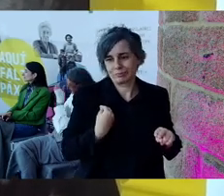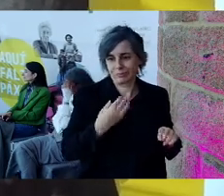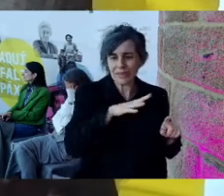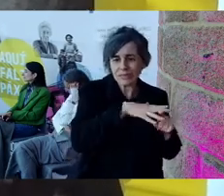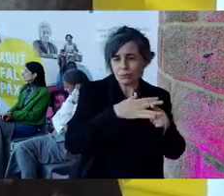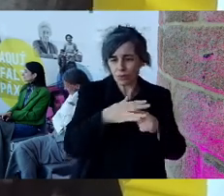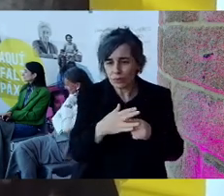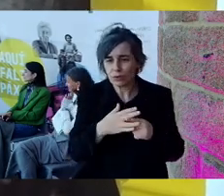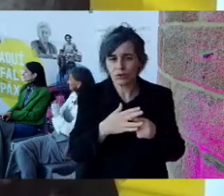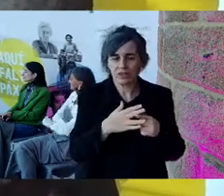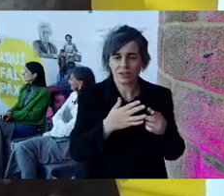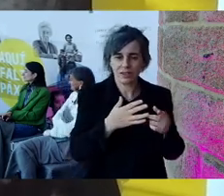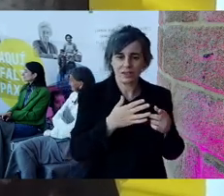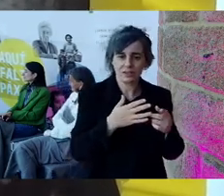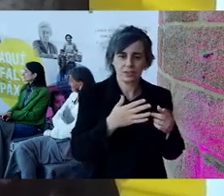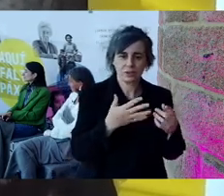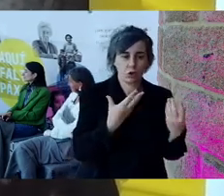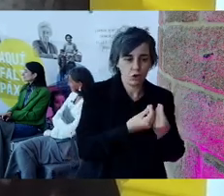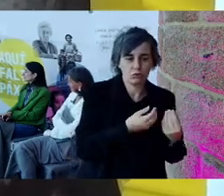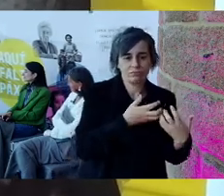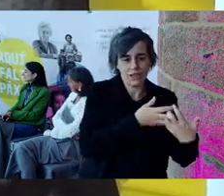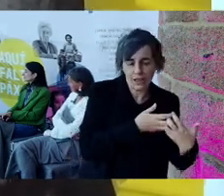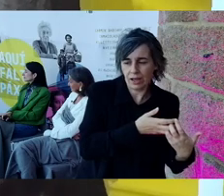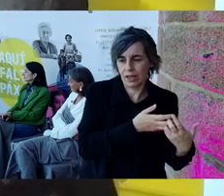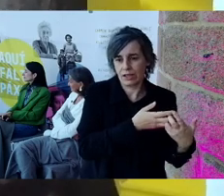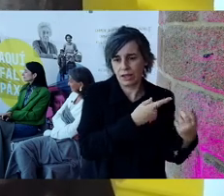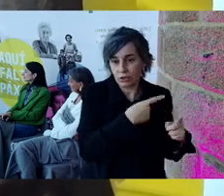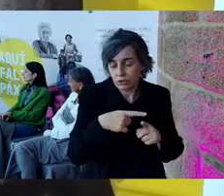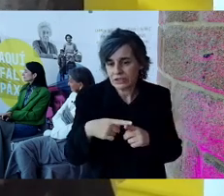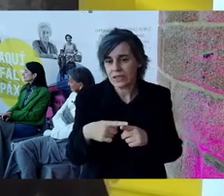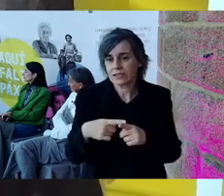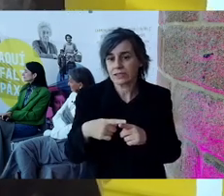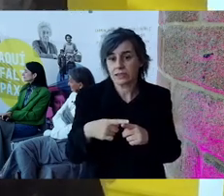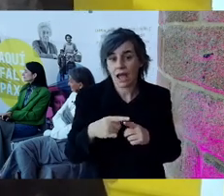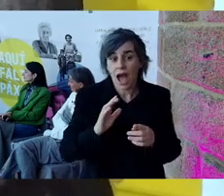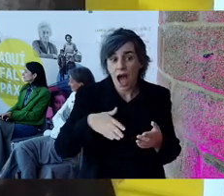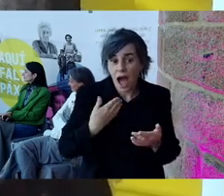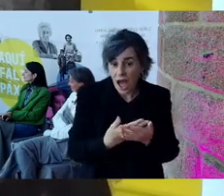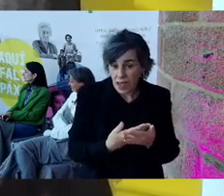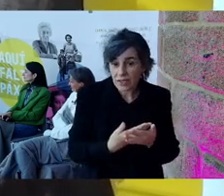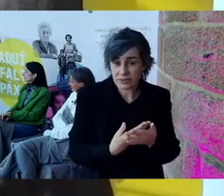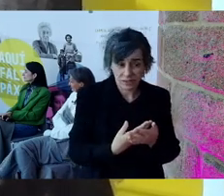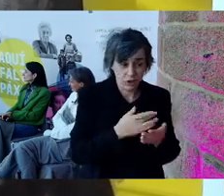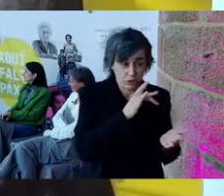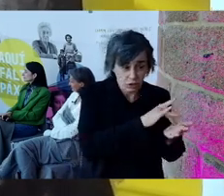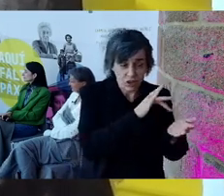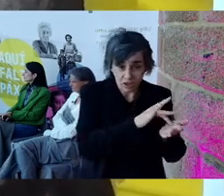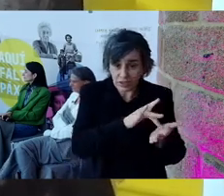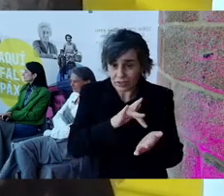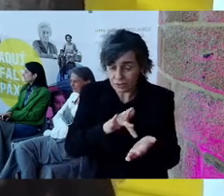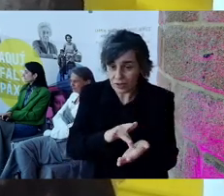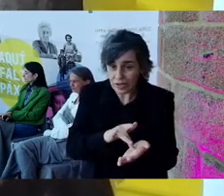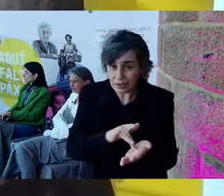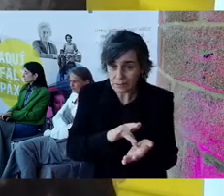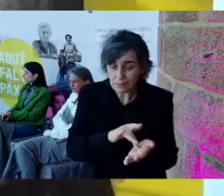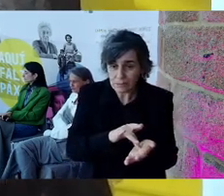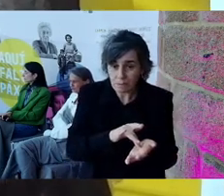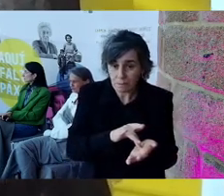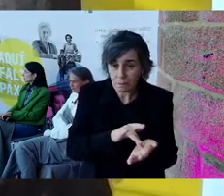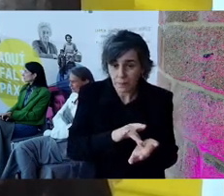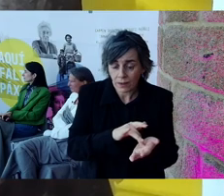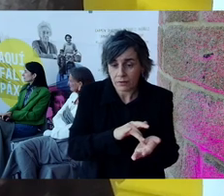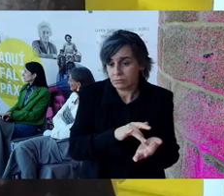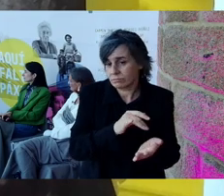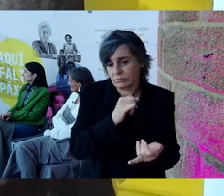con estes episodios, o batallador, estas afrentas, incluso así, bueno, ela vai librando todos